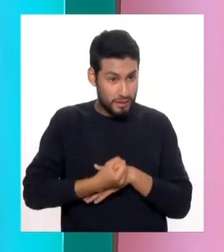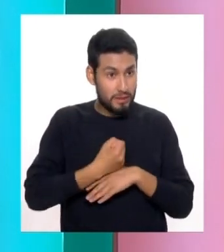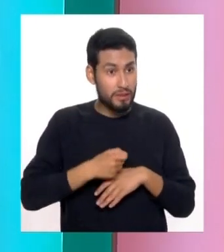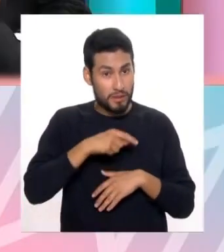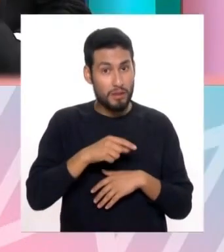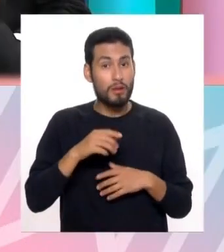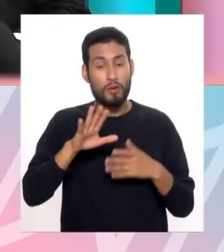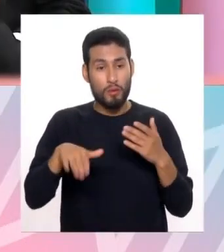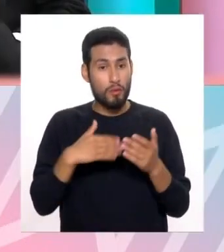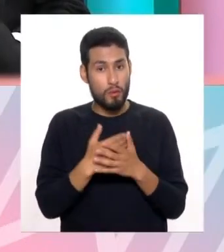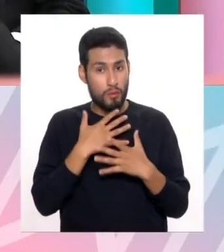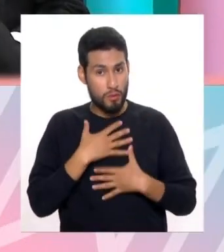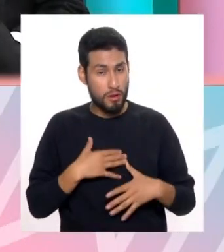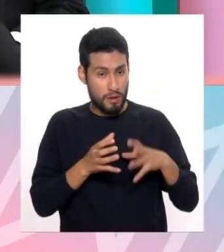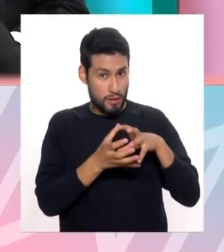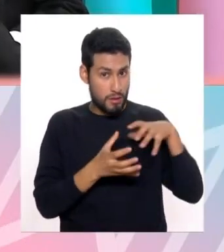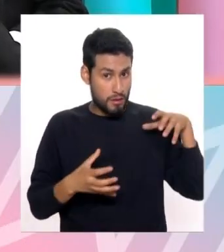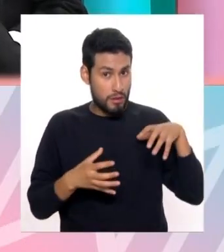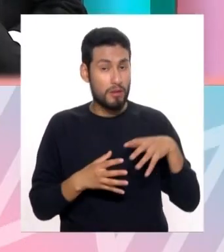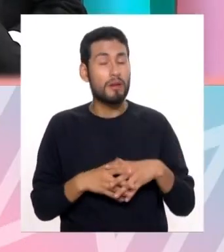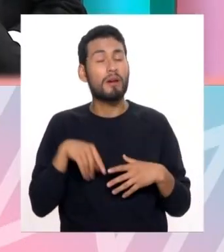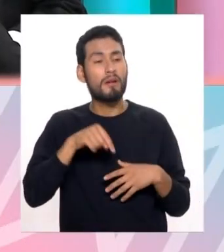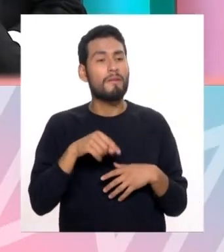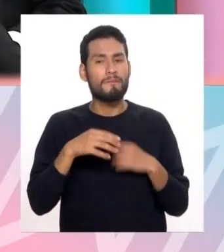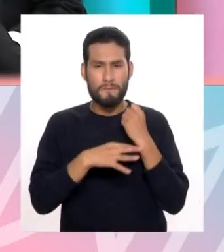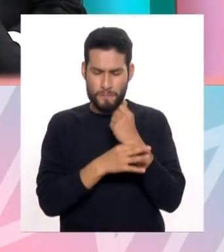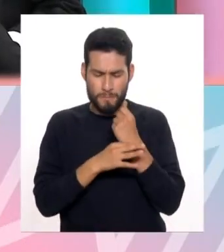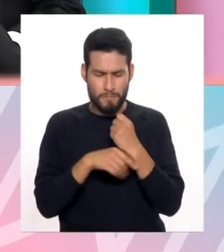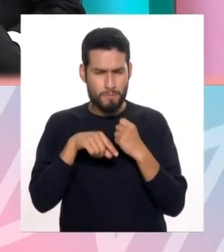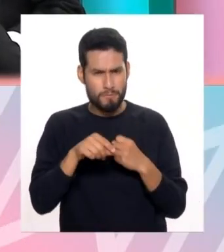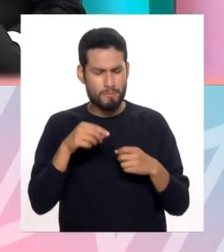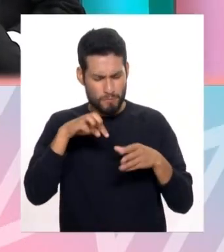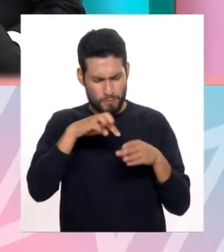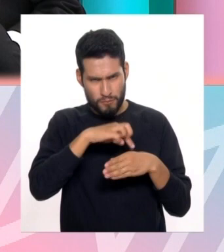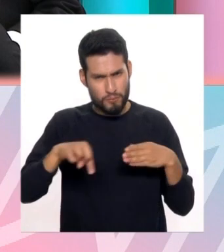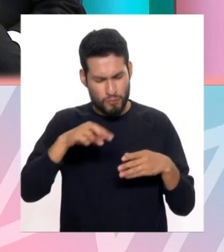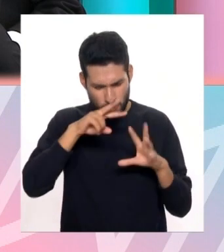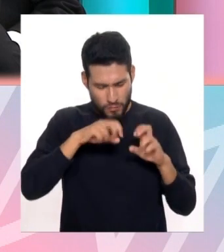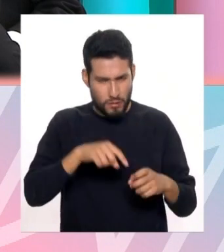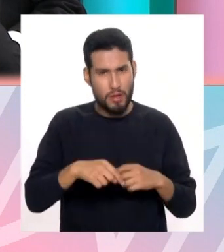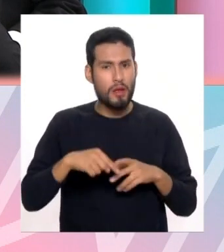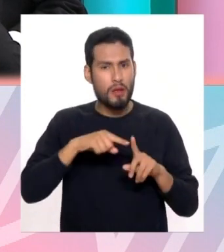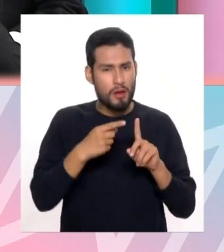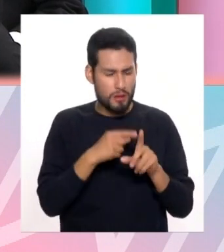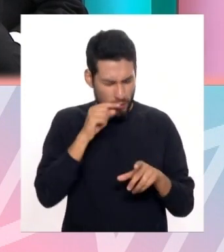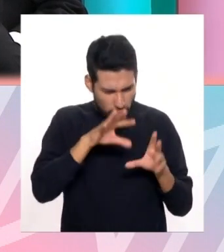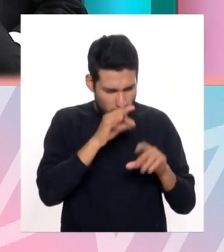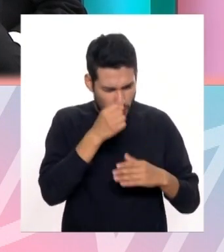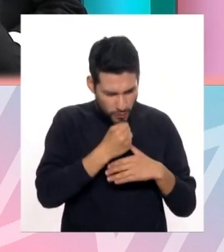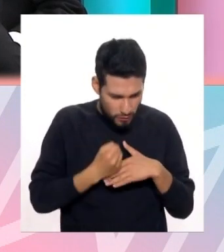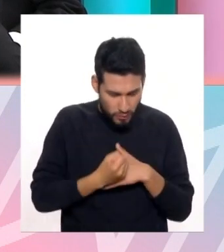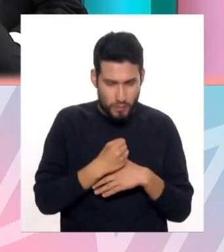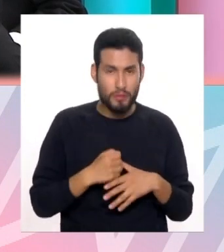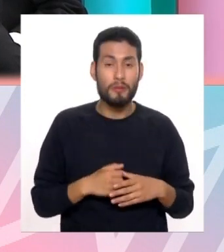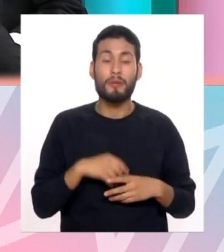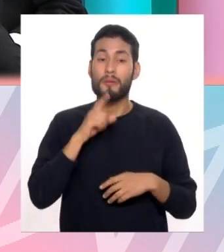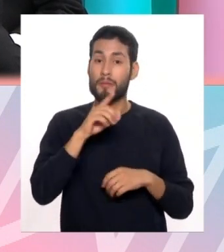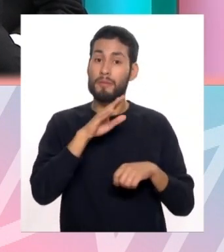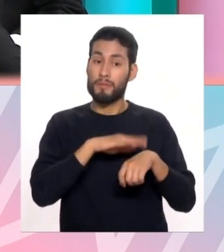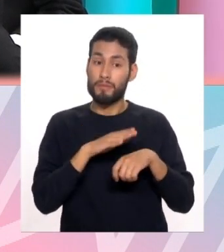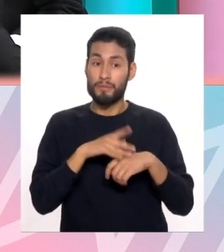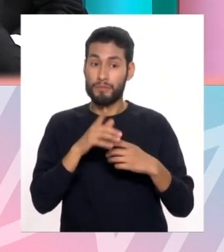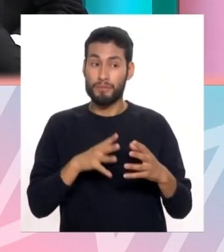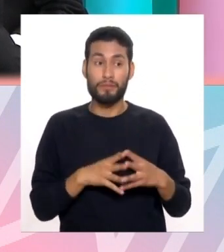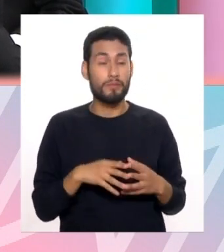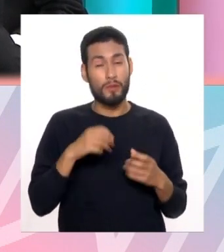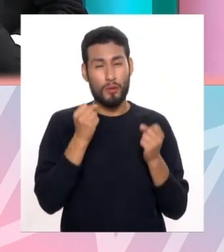ecografía morfológica anatómica, el especialista en medicina fetal tiene que diagnosticar esa enfermedad, haciendo el hincapié de que hay